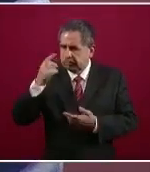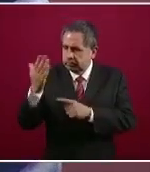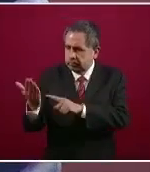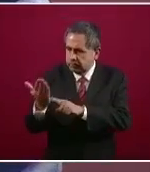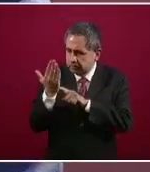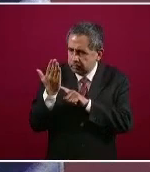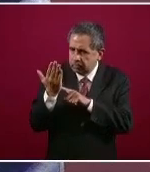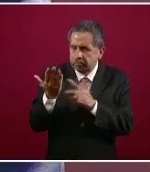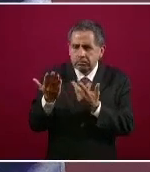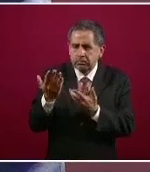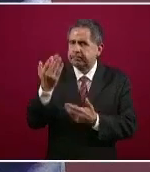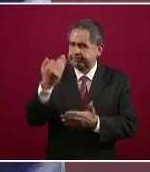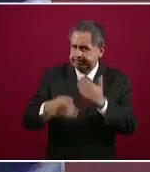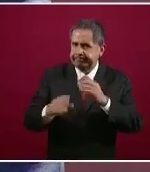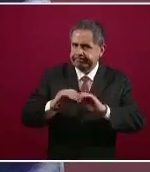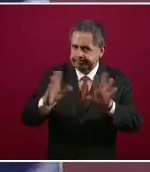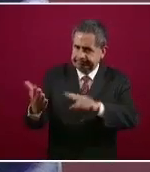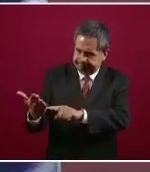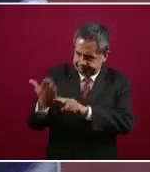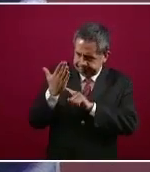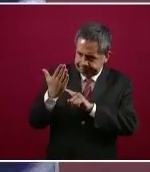sin rendir cuentas.